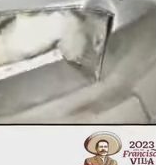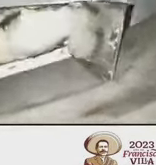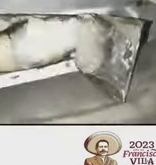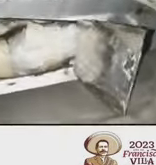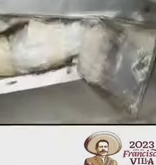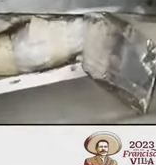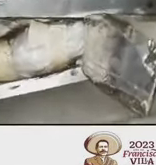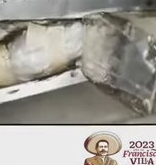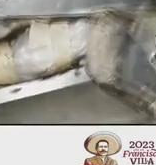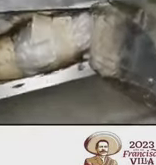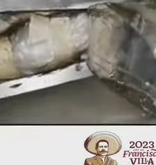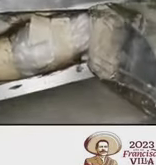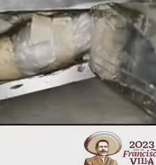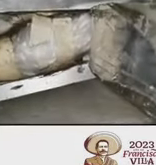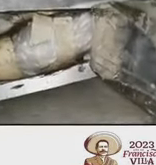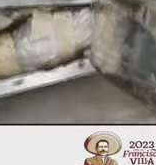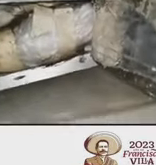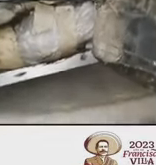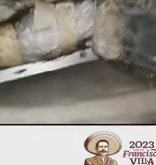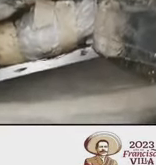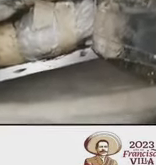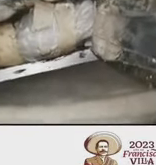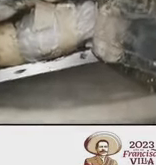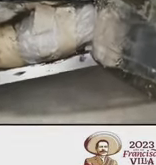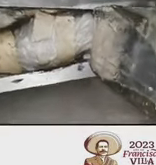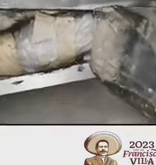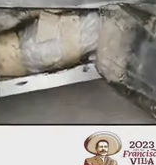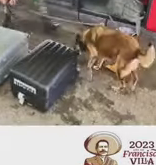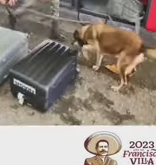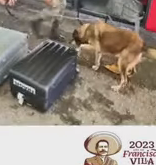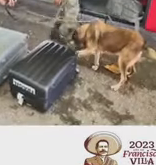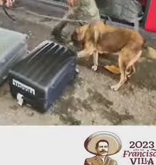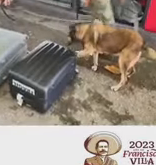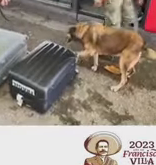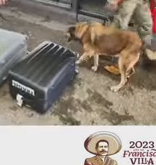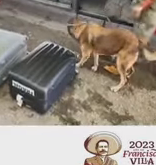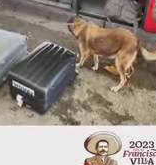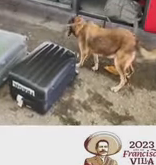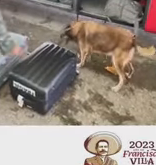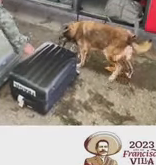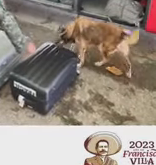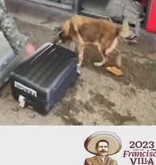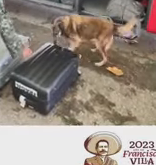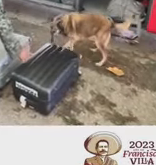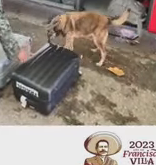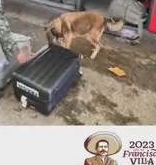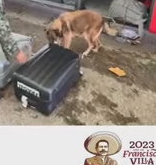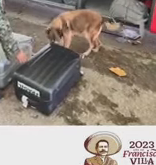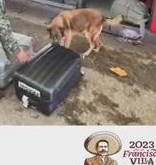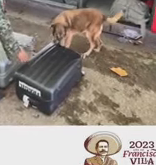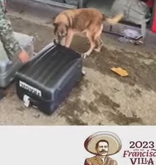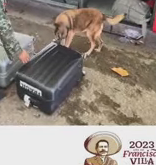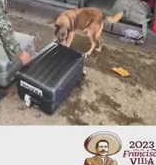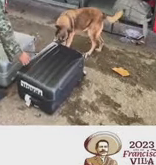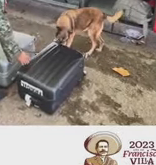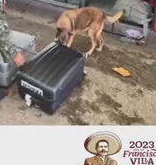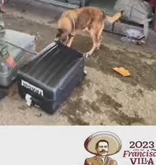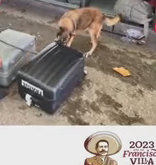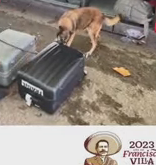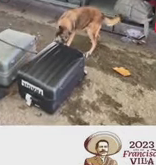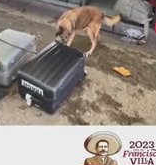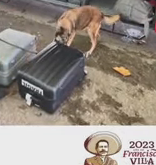seguridad estratégicos, principalmente enfocados a la frontera norte. Tenemos en el Istmo y tenemos aquí